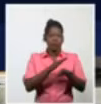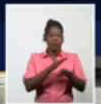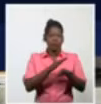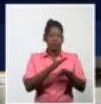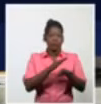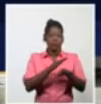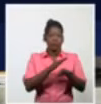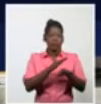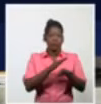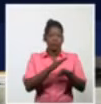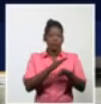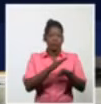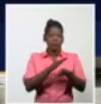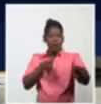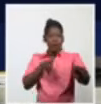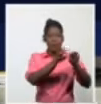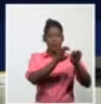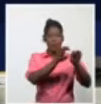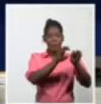de contacto